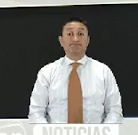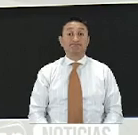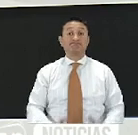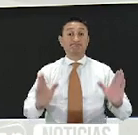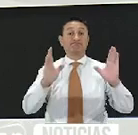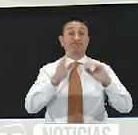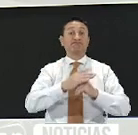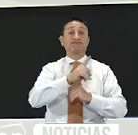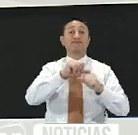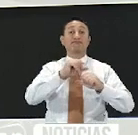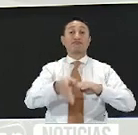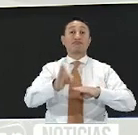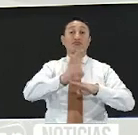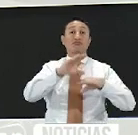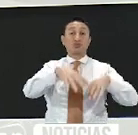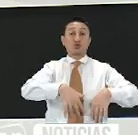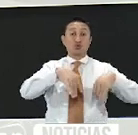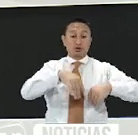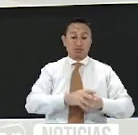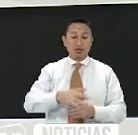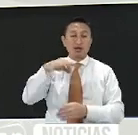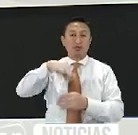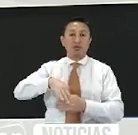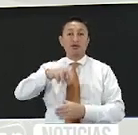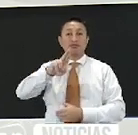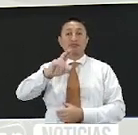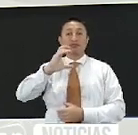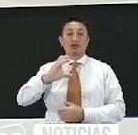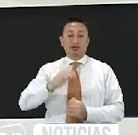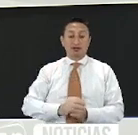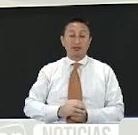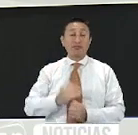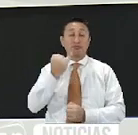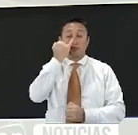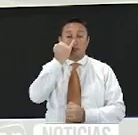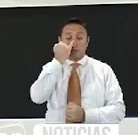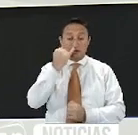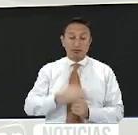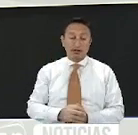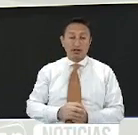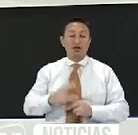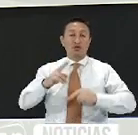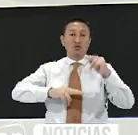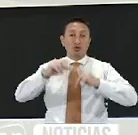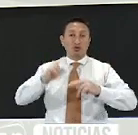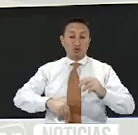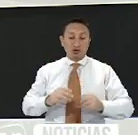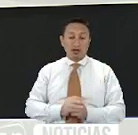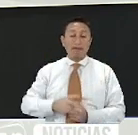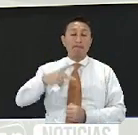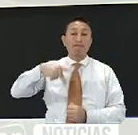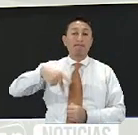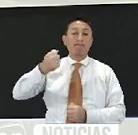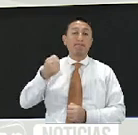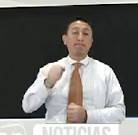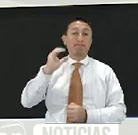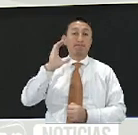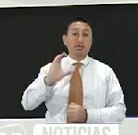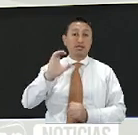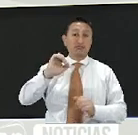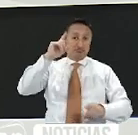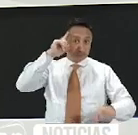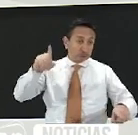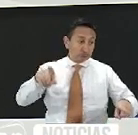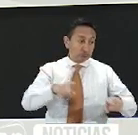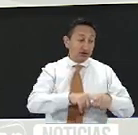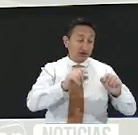Atención, el Pleno de la Asamblea Nacional, con los votos del correísmo, Pachakutik Construye y Partido Social Cristiano, resolvió